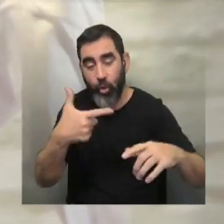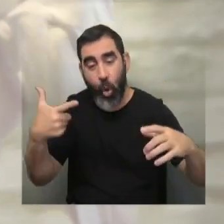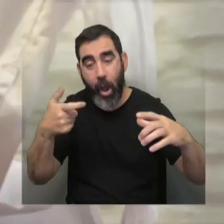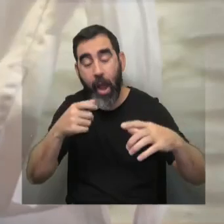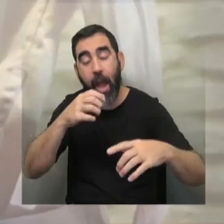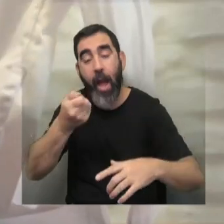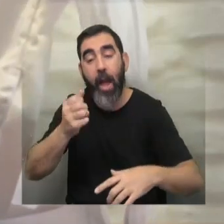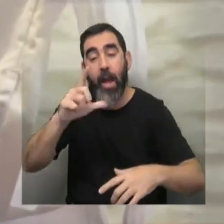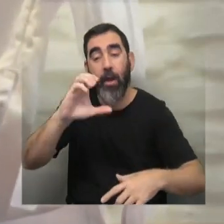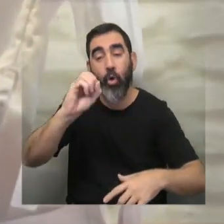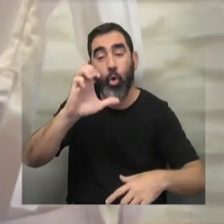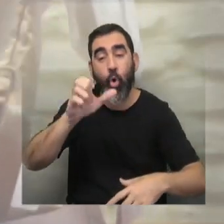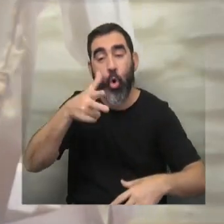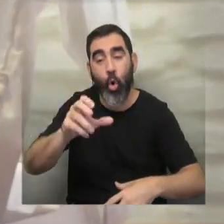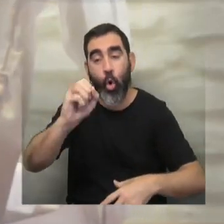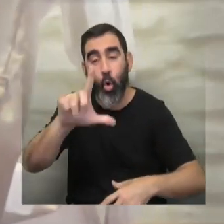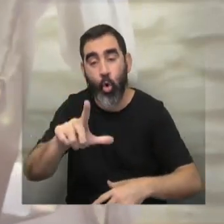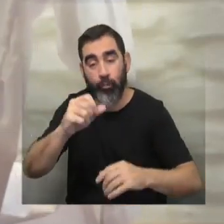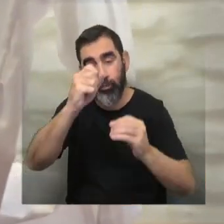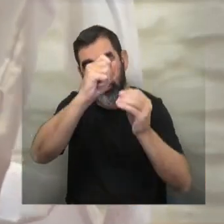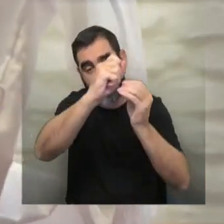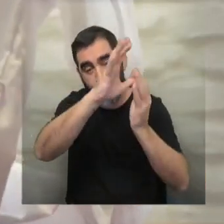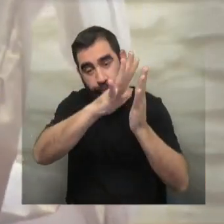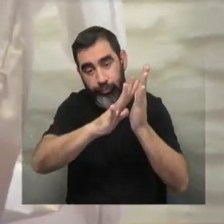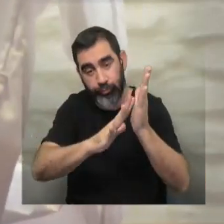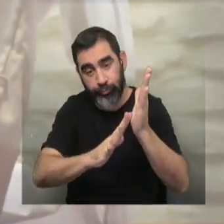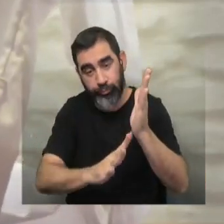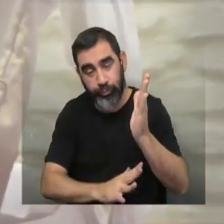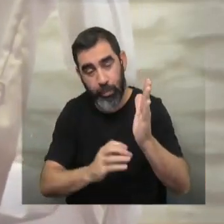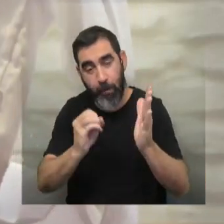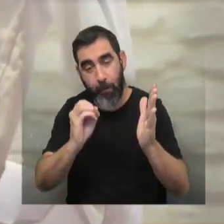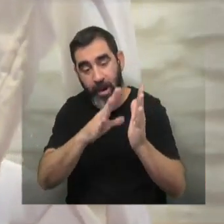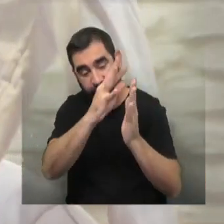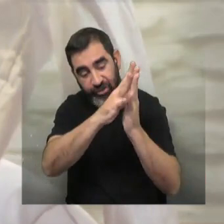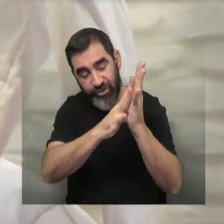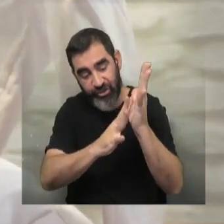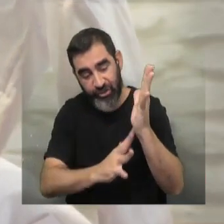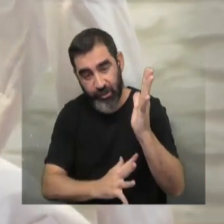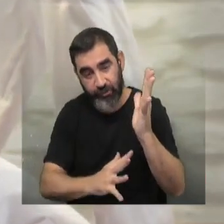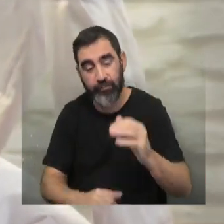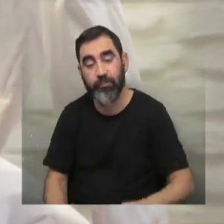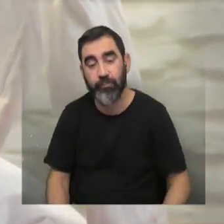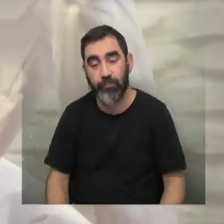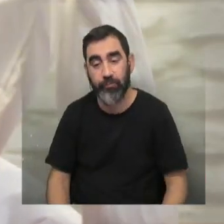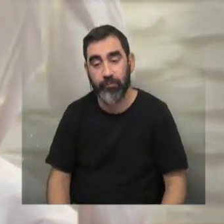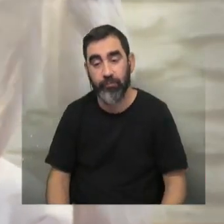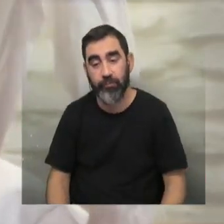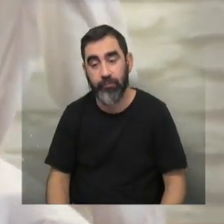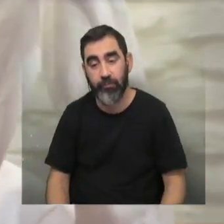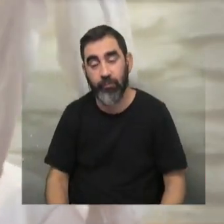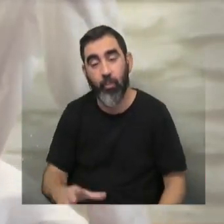alcohol empieza a hacer correr hacia abajo la mancha. Yo con una